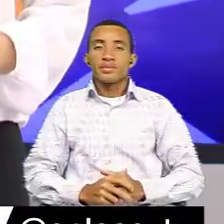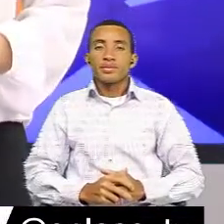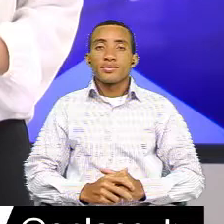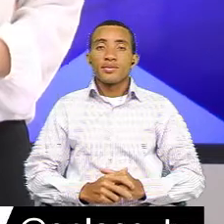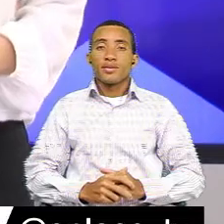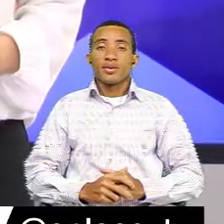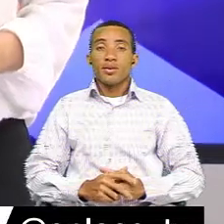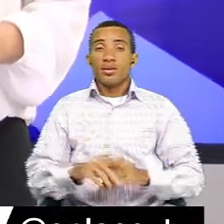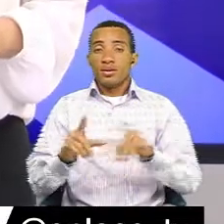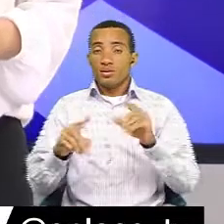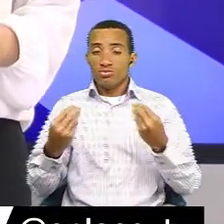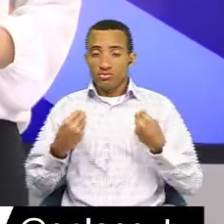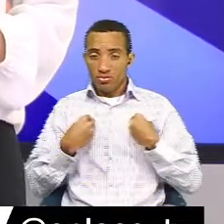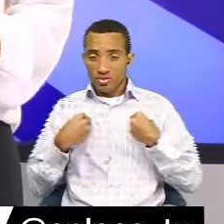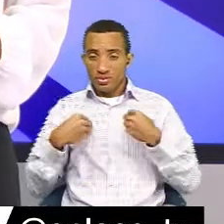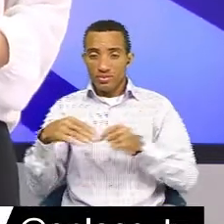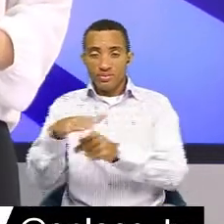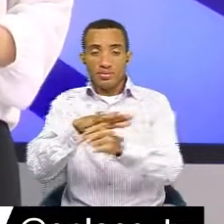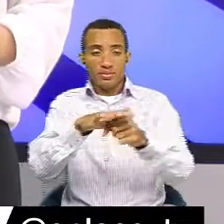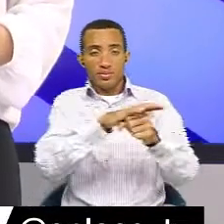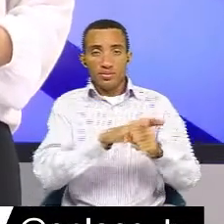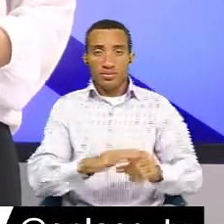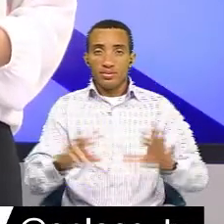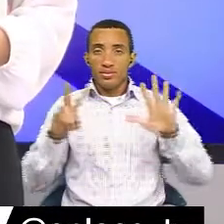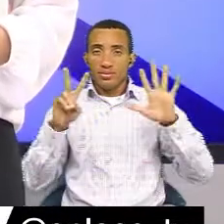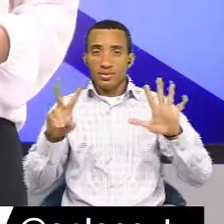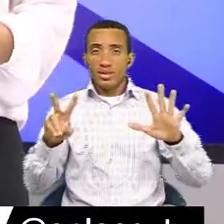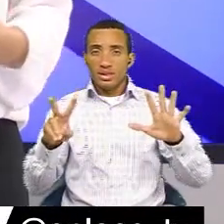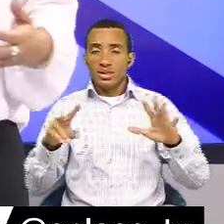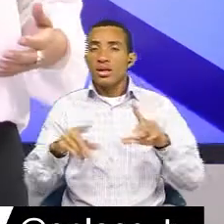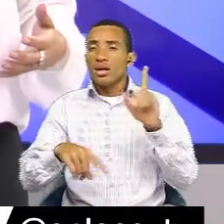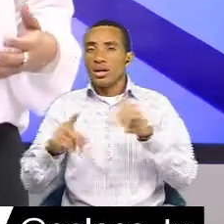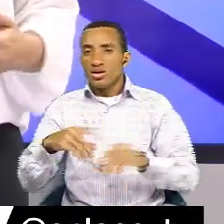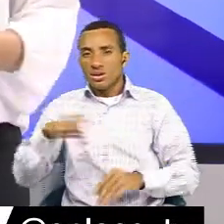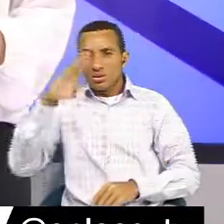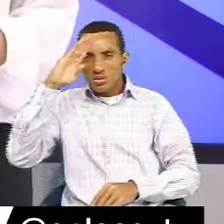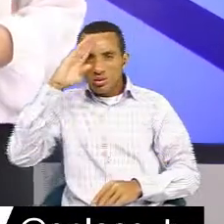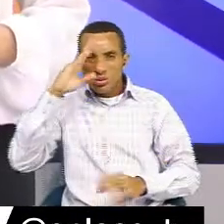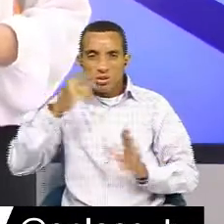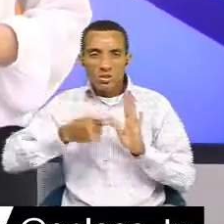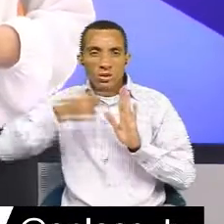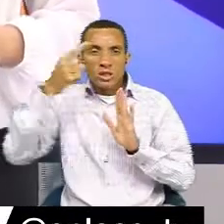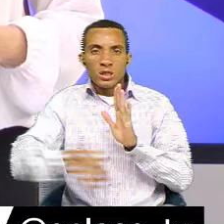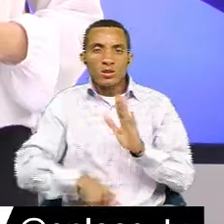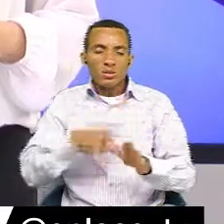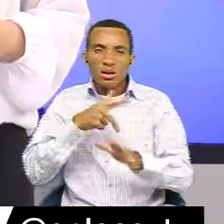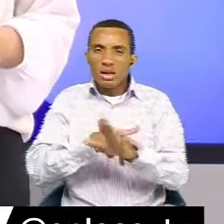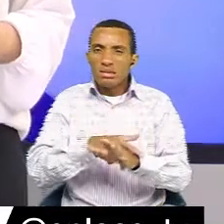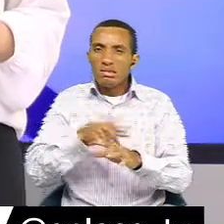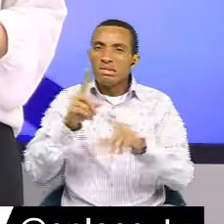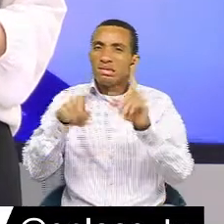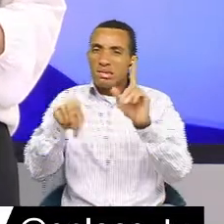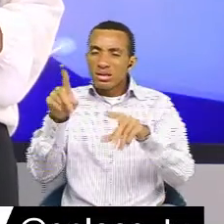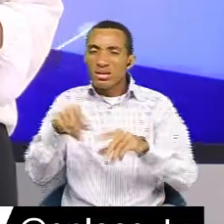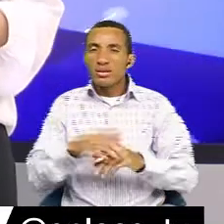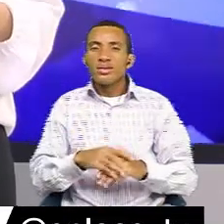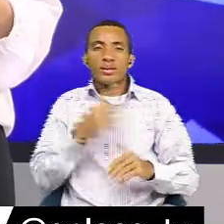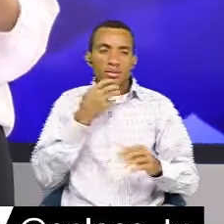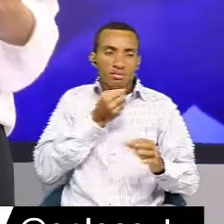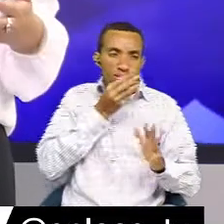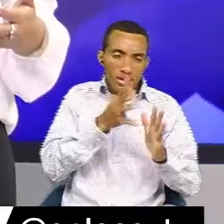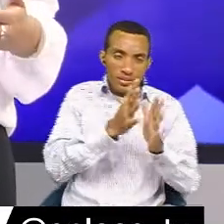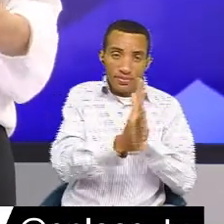Habitantes de la Comuna 7 denuncian abuso de autoridad por parte de la policía en allanamientos registrados en este sector de Barranca Bermeja.